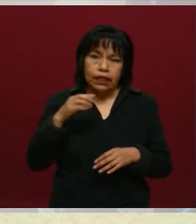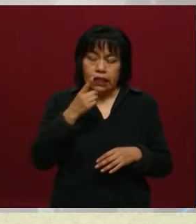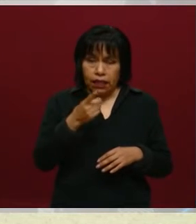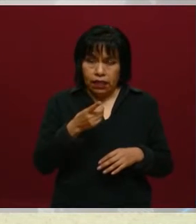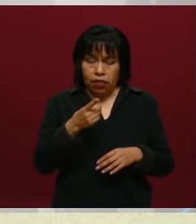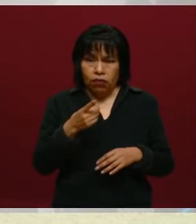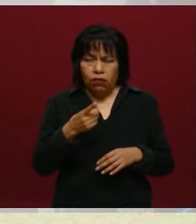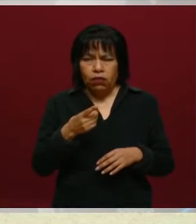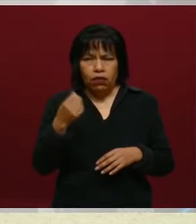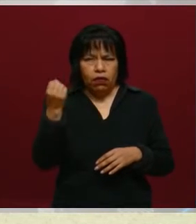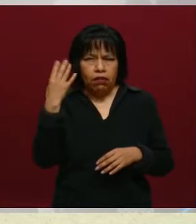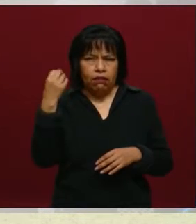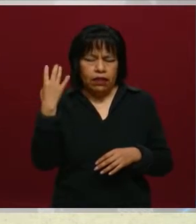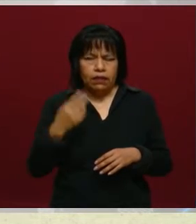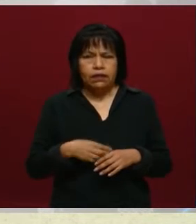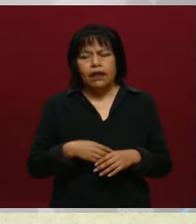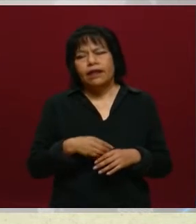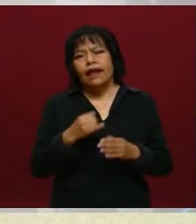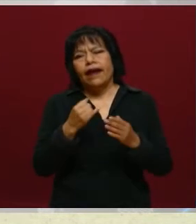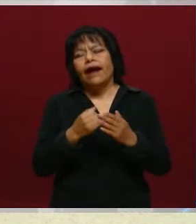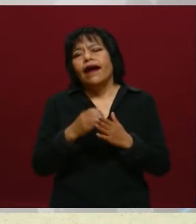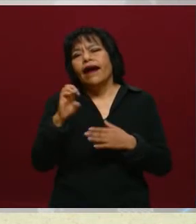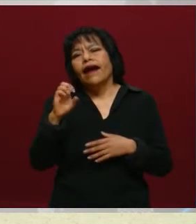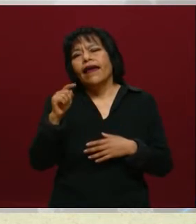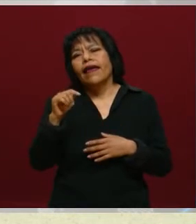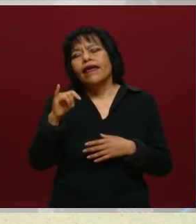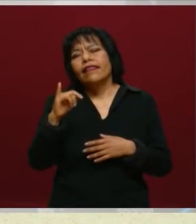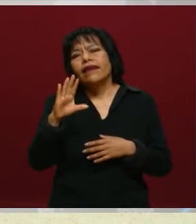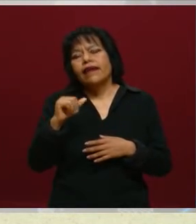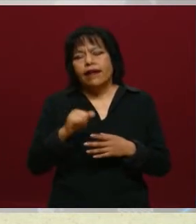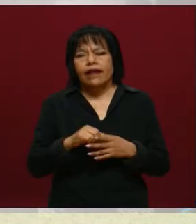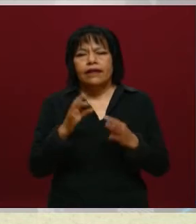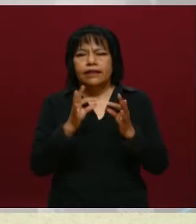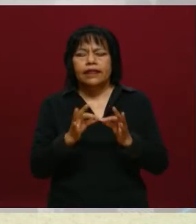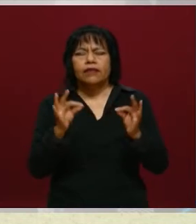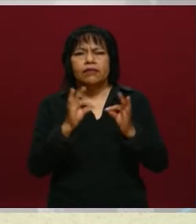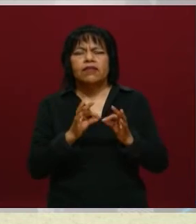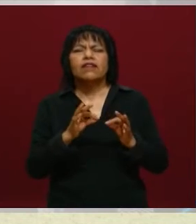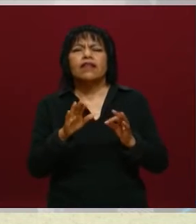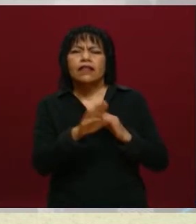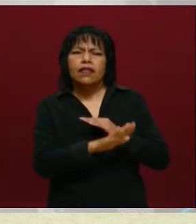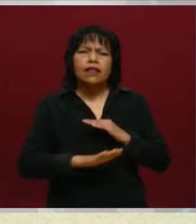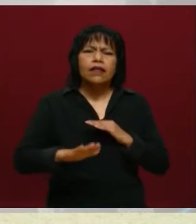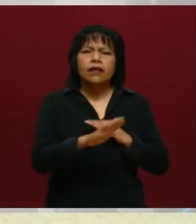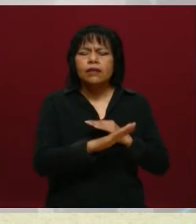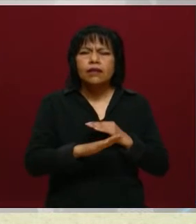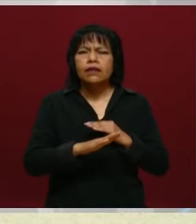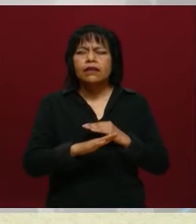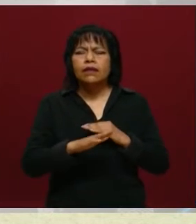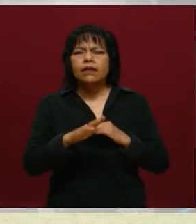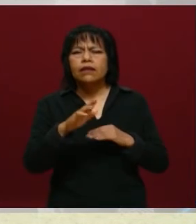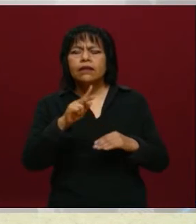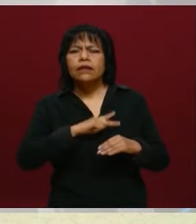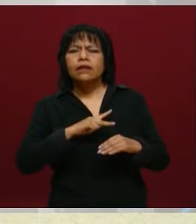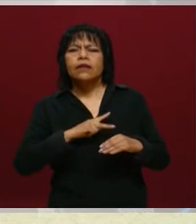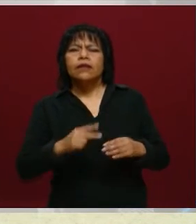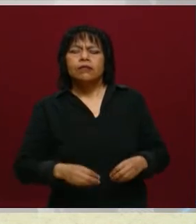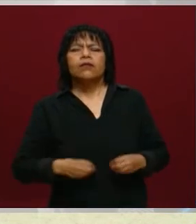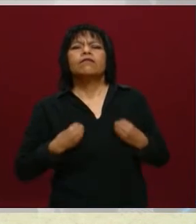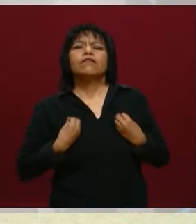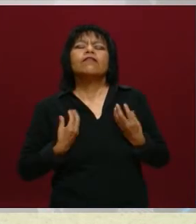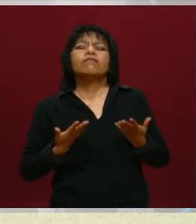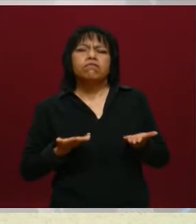la vida así entonces yo no sé si la decisión de que siempre sea por la vida sea la mejor no